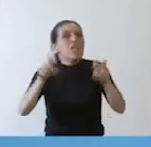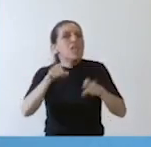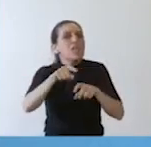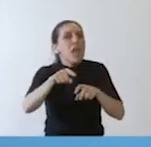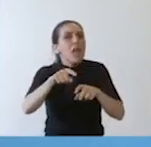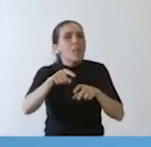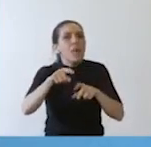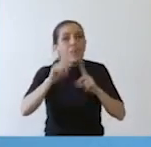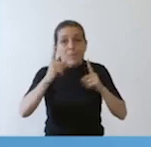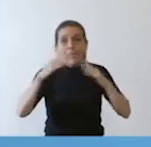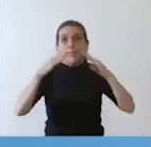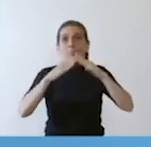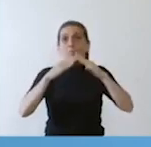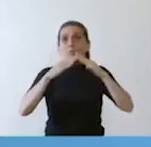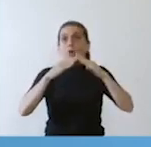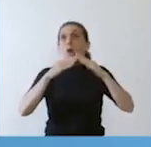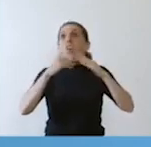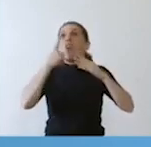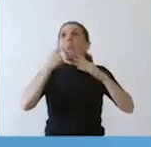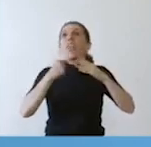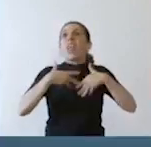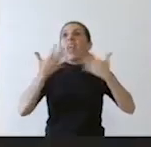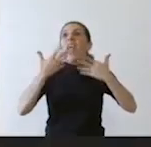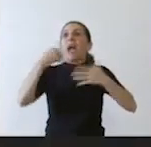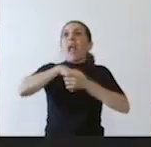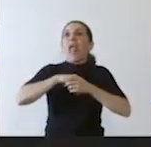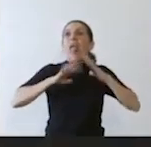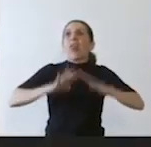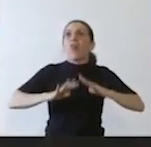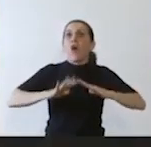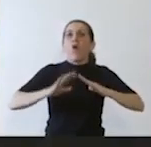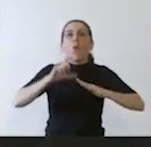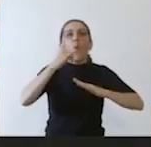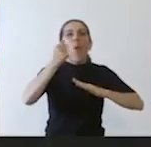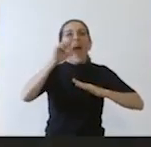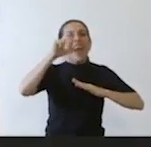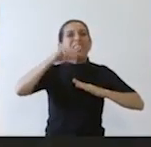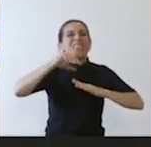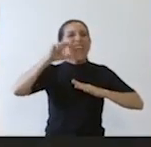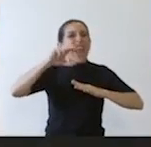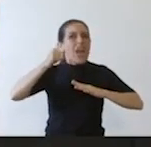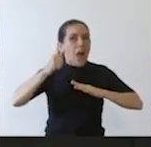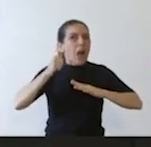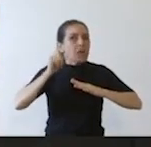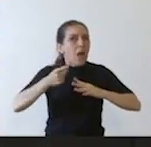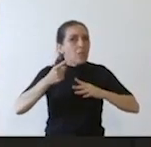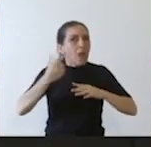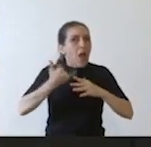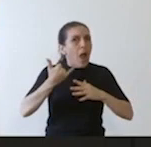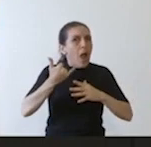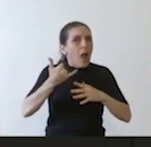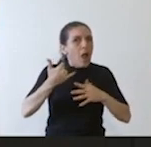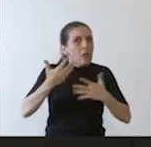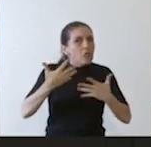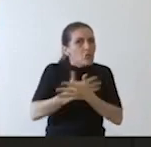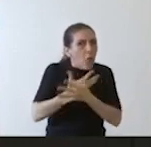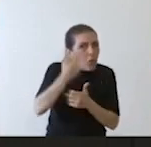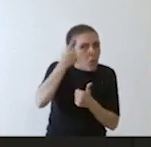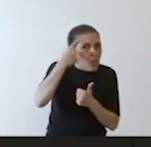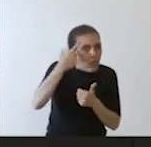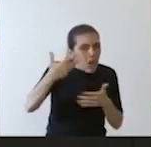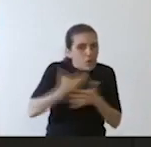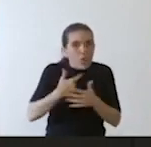la cuarentena no es un tema fácil, es un tema inclusive que tiene efectos sobre la salud mental de las personas, verse restringidas